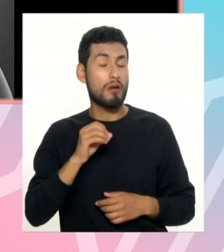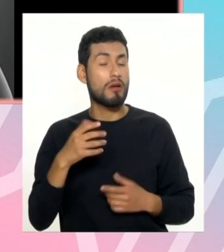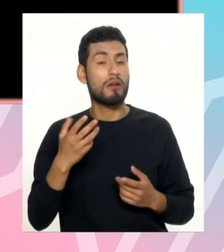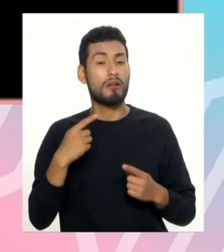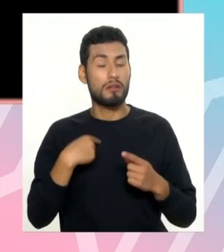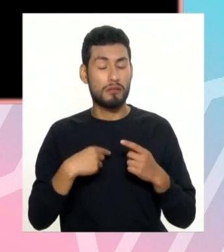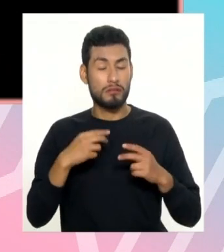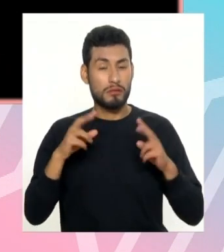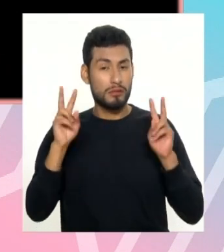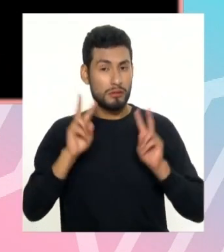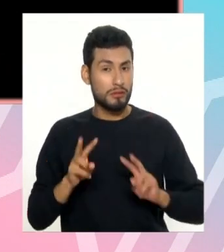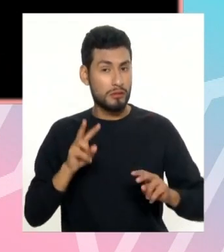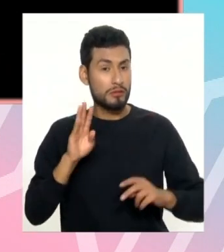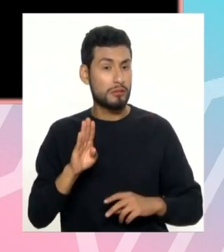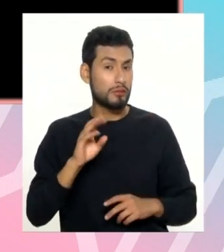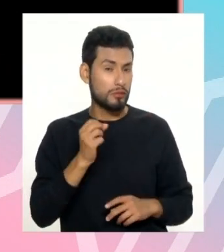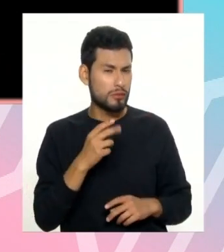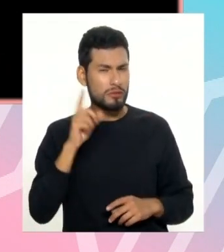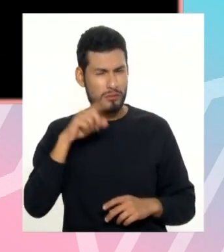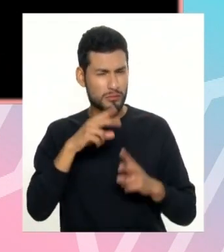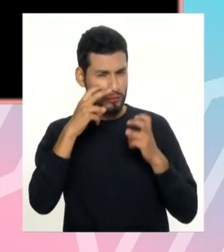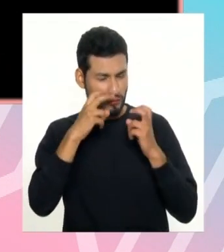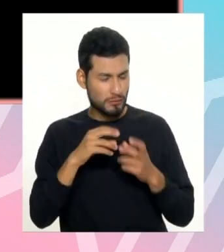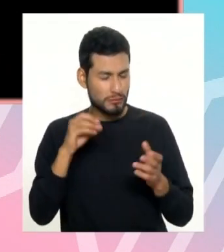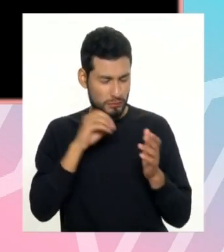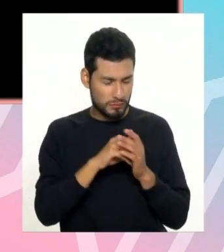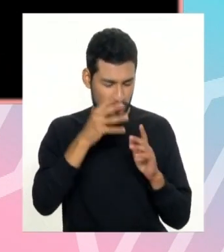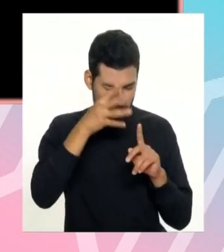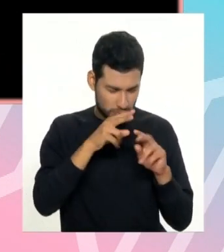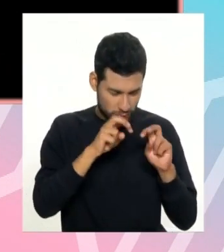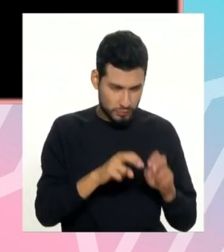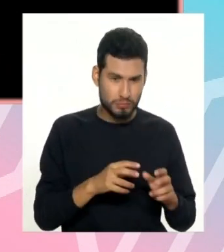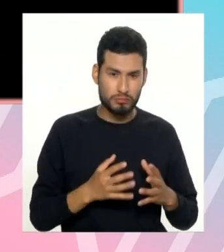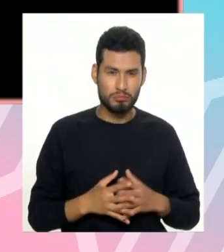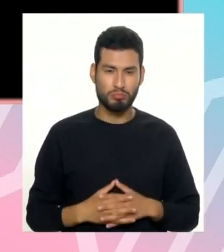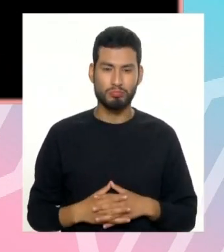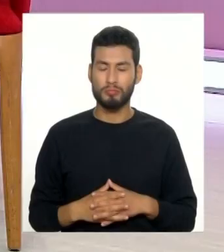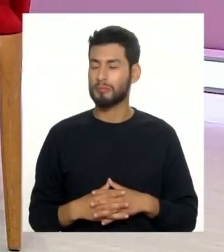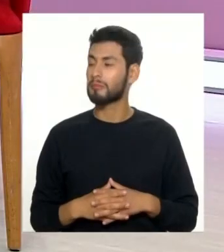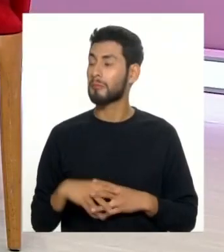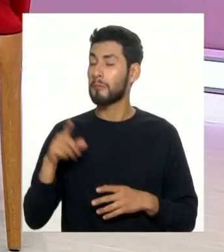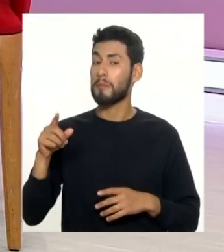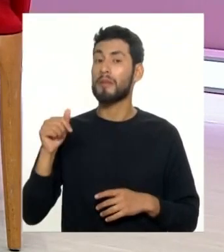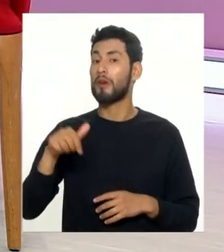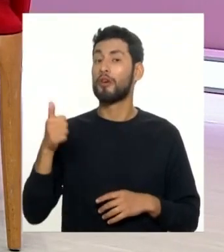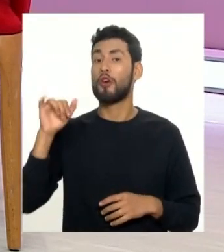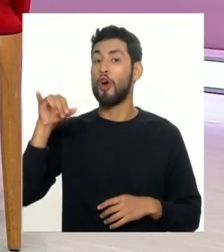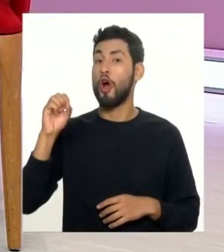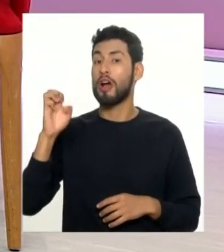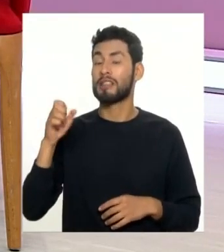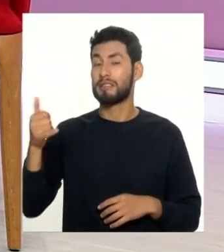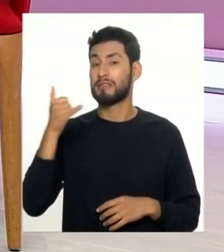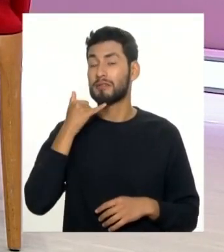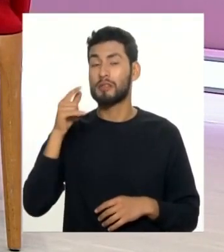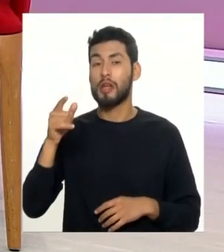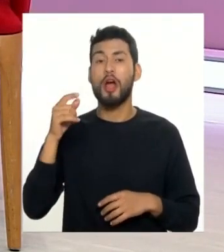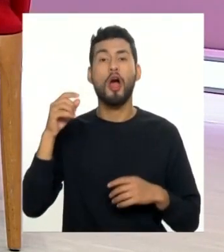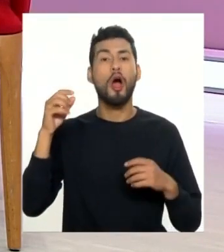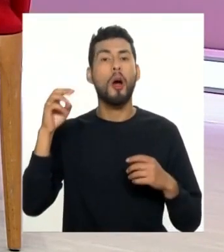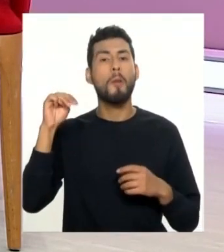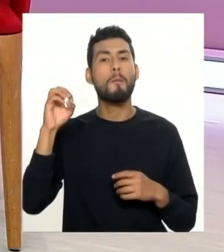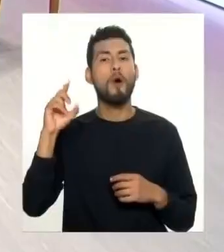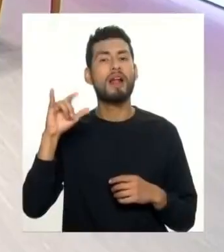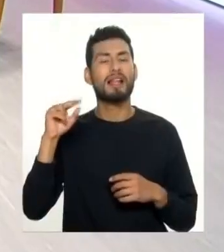carencial de vitamina B12. Debería ampliarse el estudio. La historia clínica, exactamente. ¿No? Y tenemos otra inquietud de José que nos está llamando de La Molina. Adelante, José, por